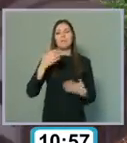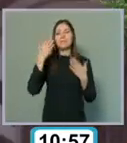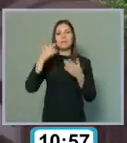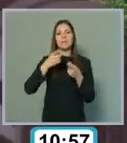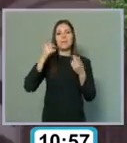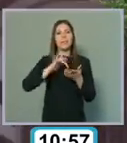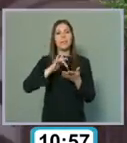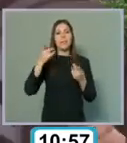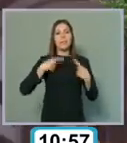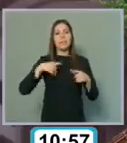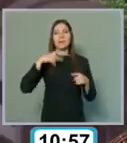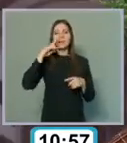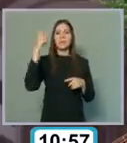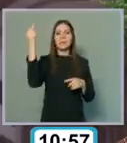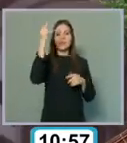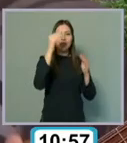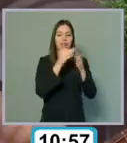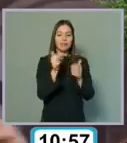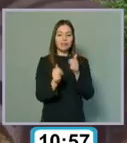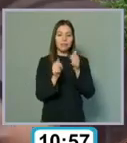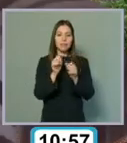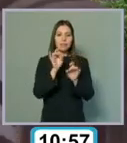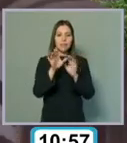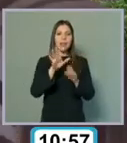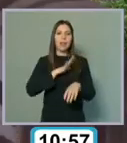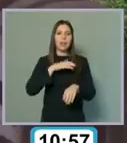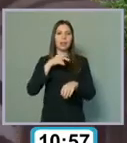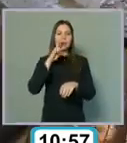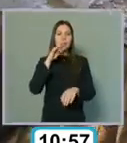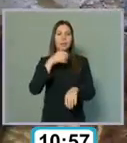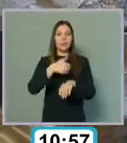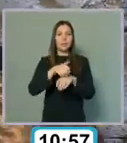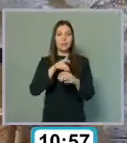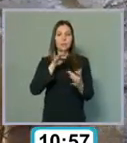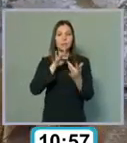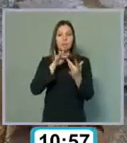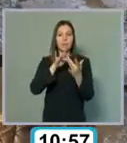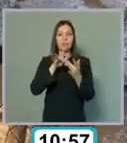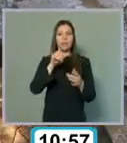la gente que nos está viendo en casita, que está escribiendo, pues ahí está el correo electrónico,